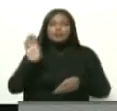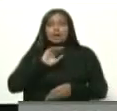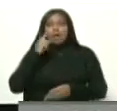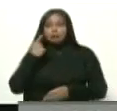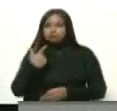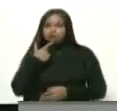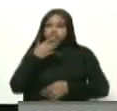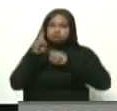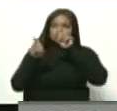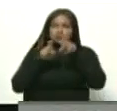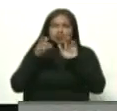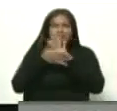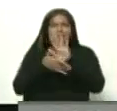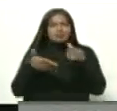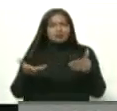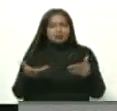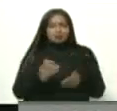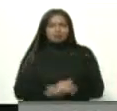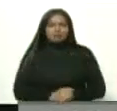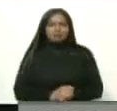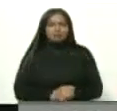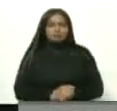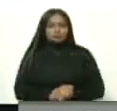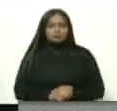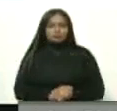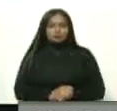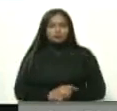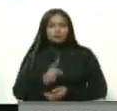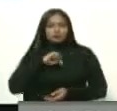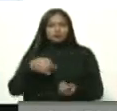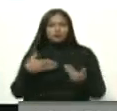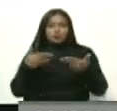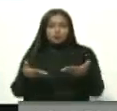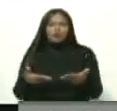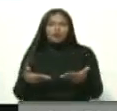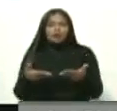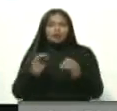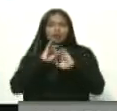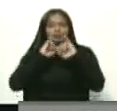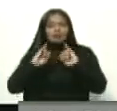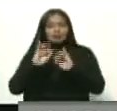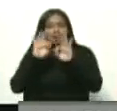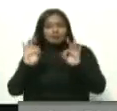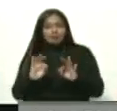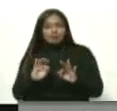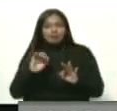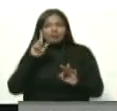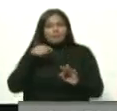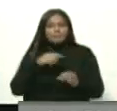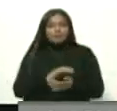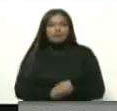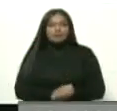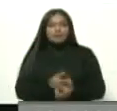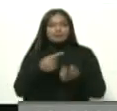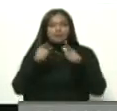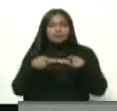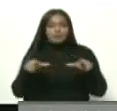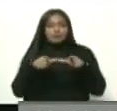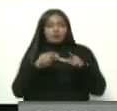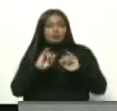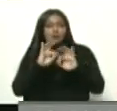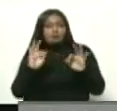Gamboa, para que nos diera un poquito un balance acerca de las distintas estaciones, el despliegue de los